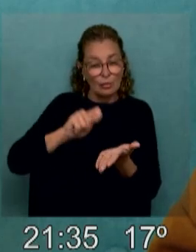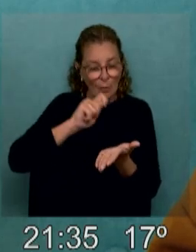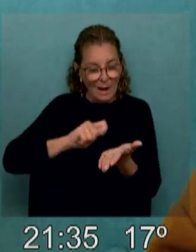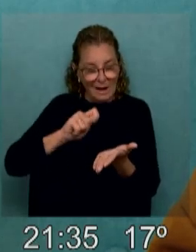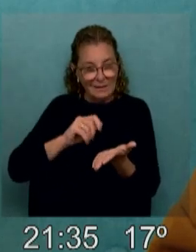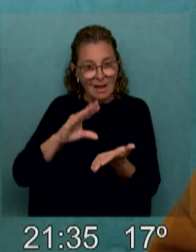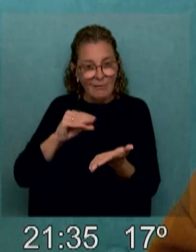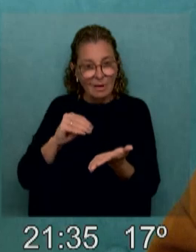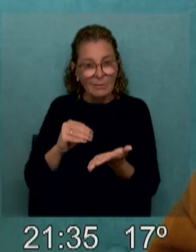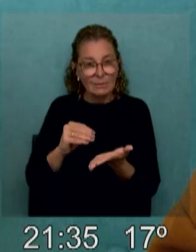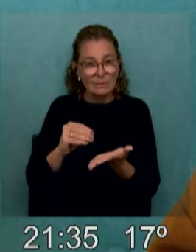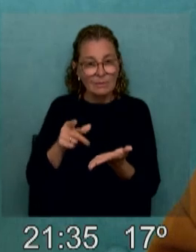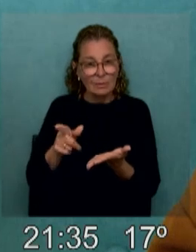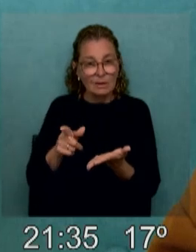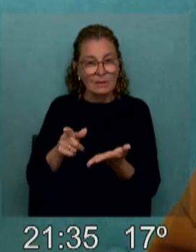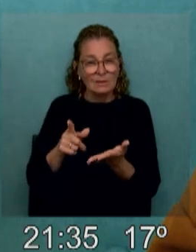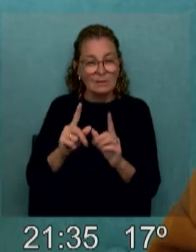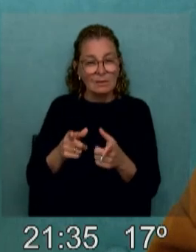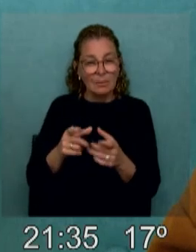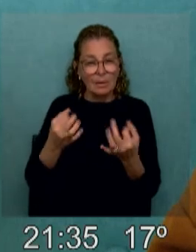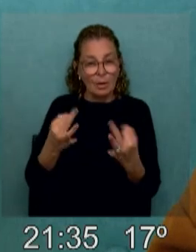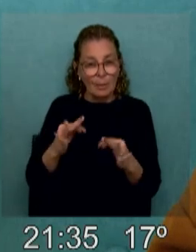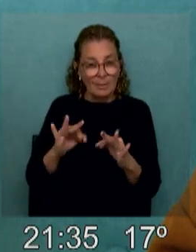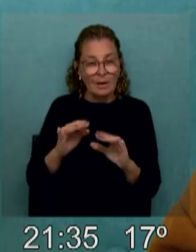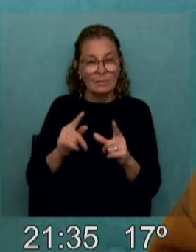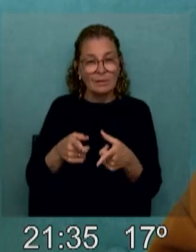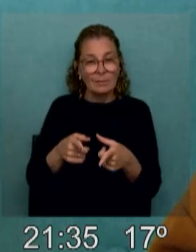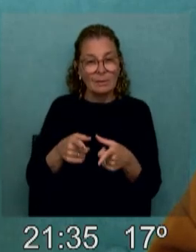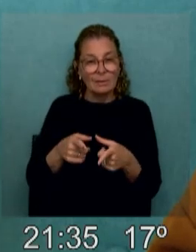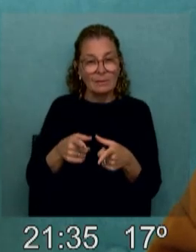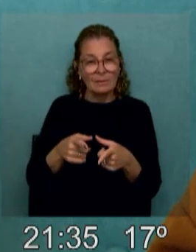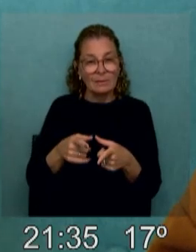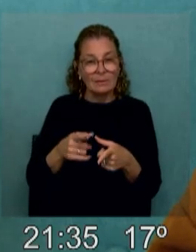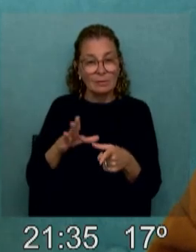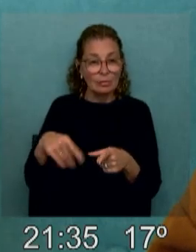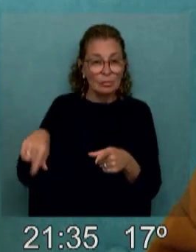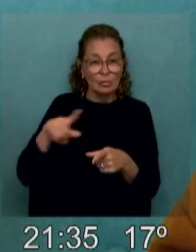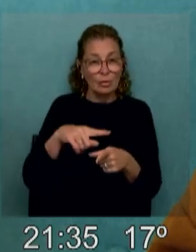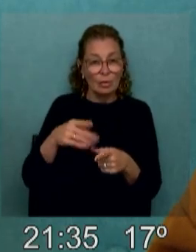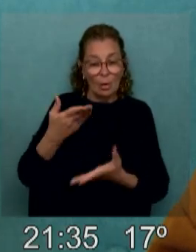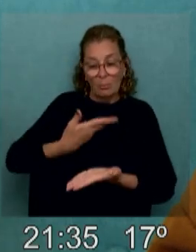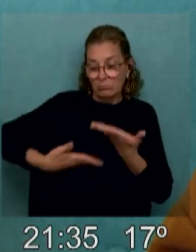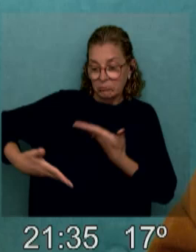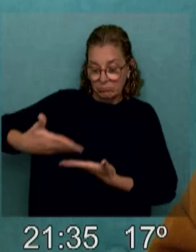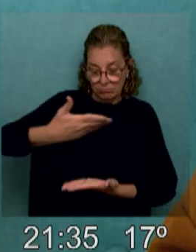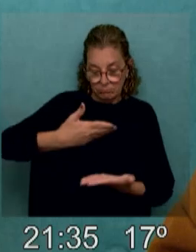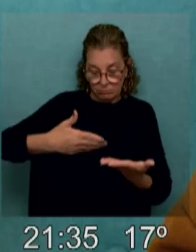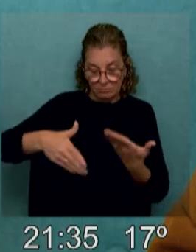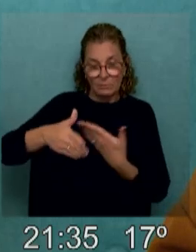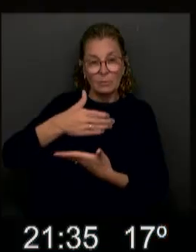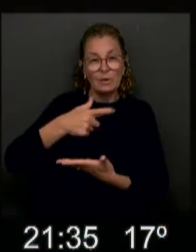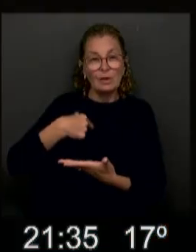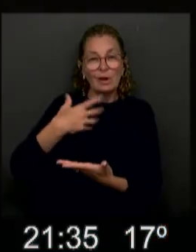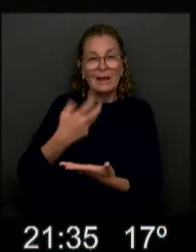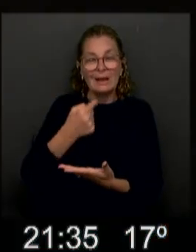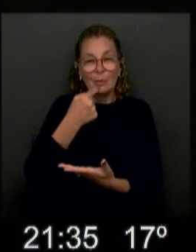y bueno, un poco con él y con mi hermano y con todos. Nos convidamos a ver si esto es lo que queremos